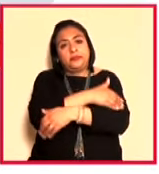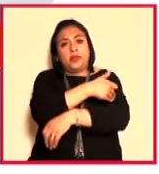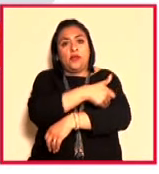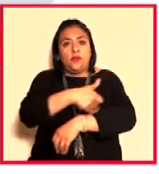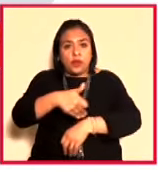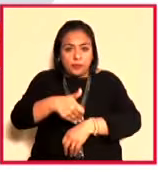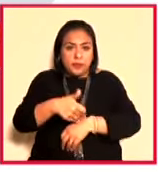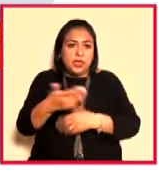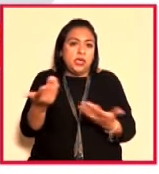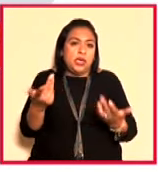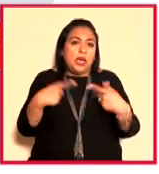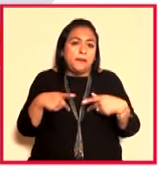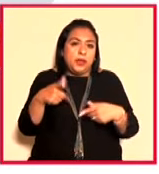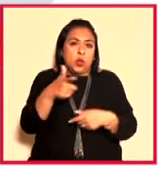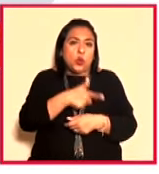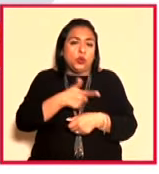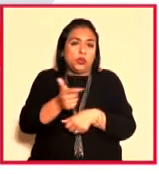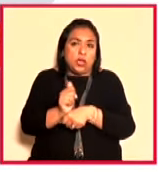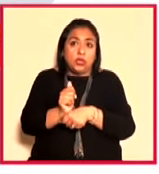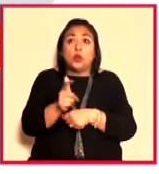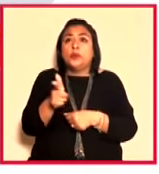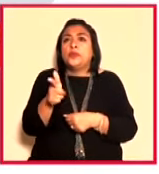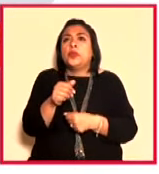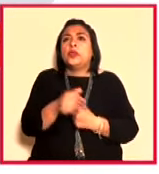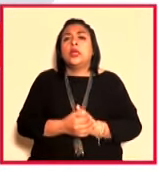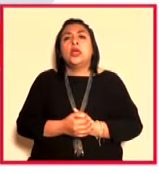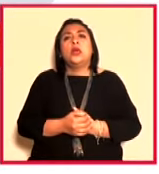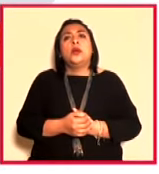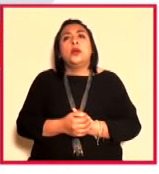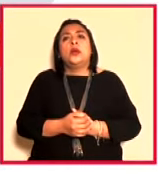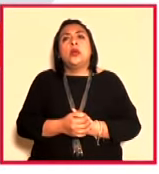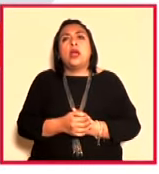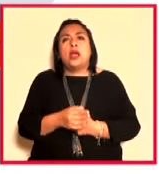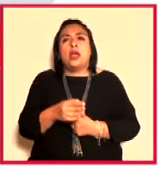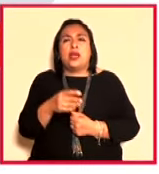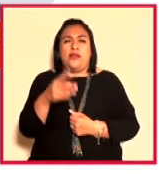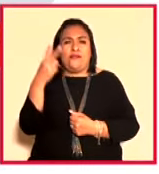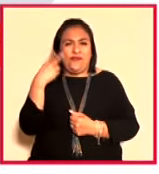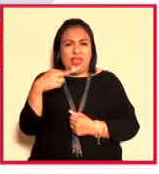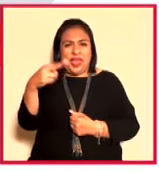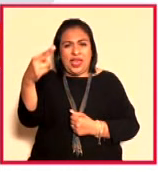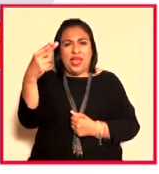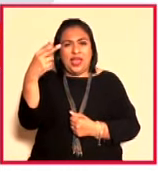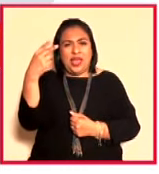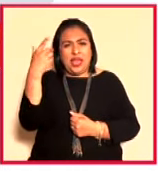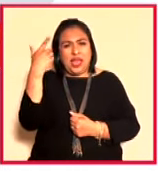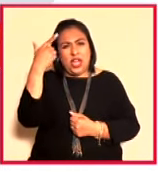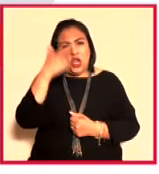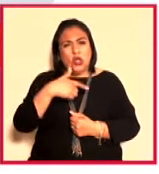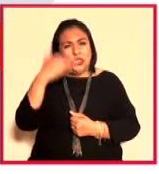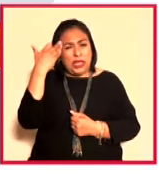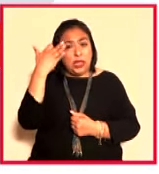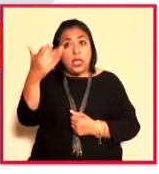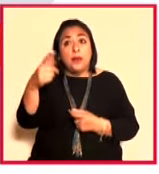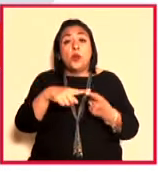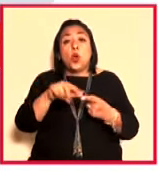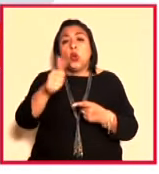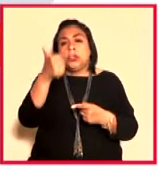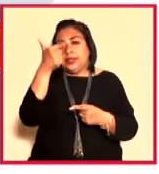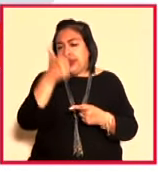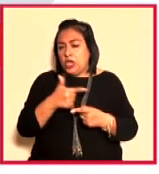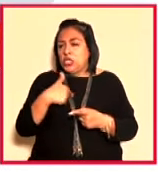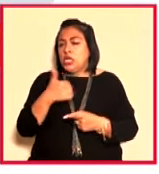todos sus seguidores. Nada más una acotación, Viaje por una larga noche pasa a las 11 de la noche y no a las 10 y media como